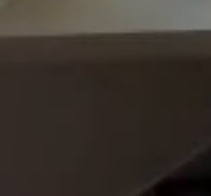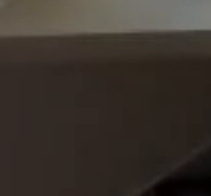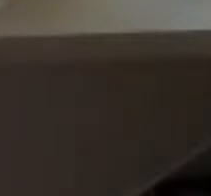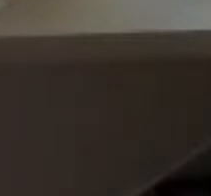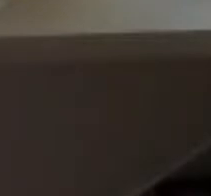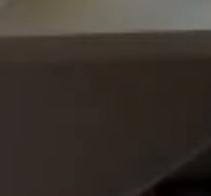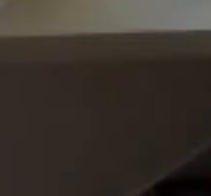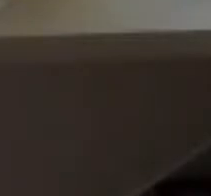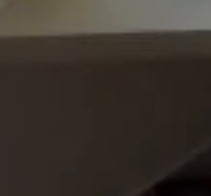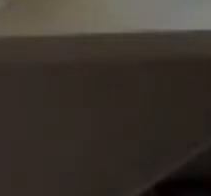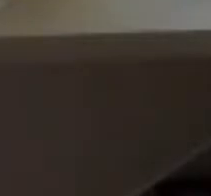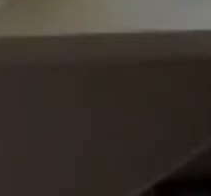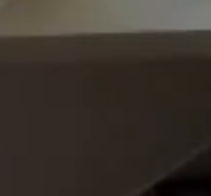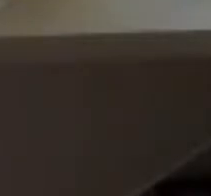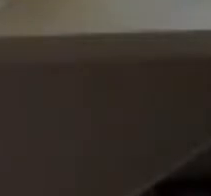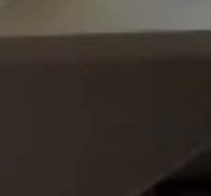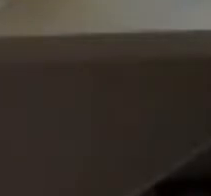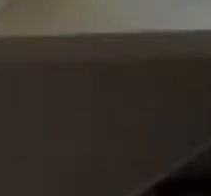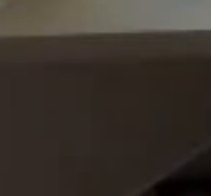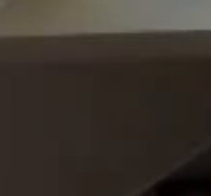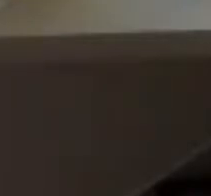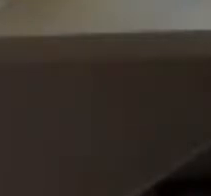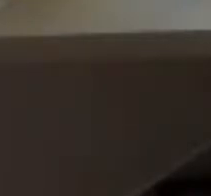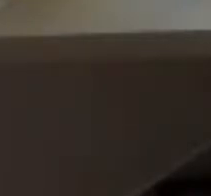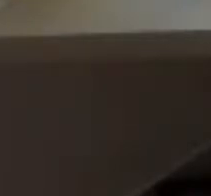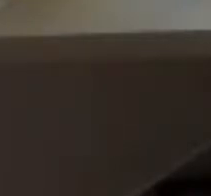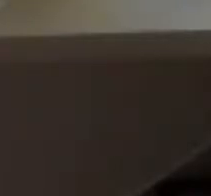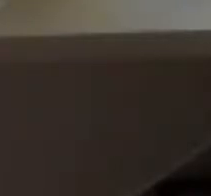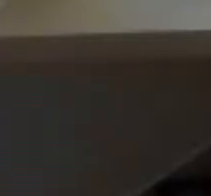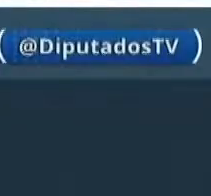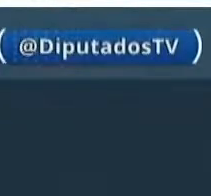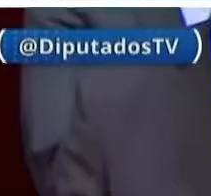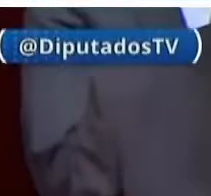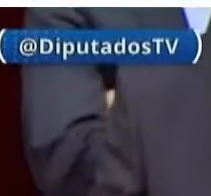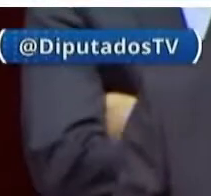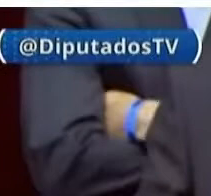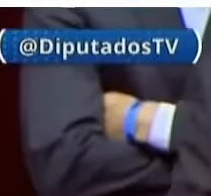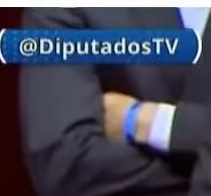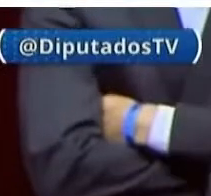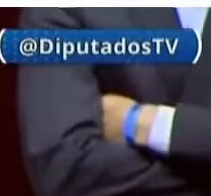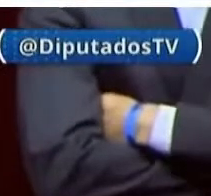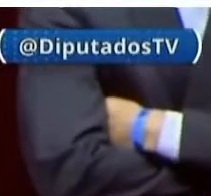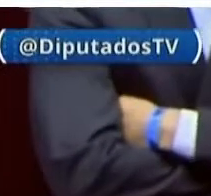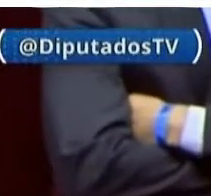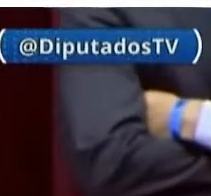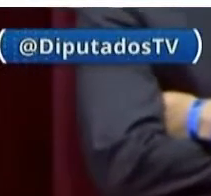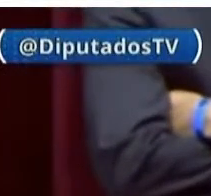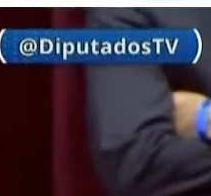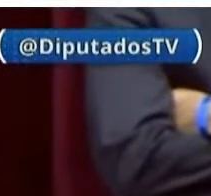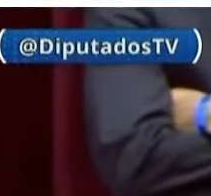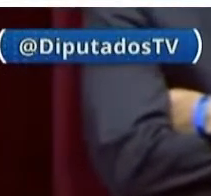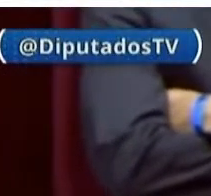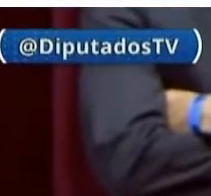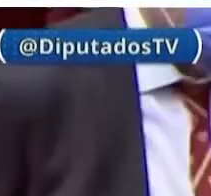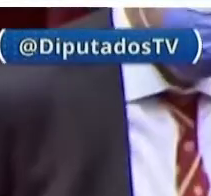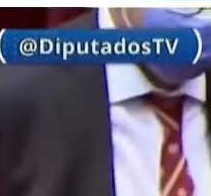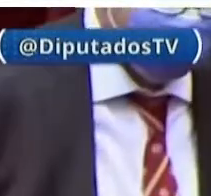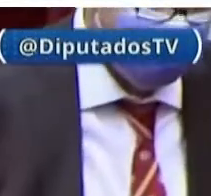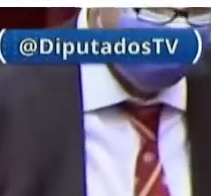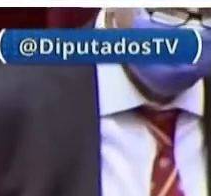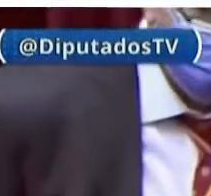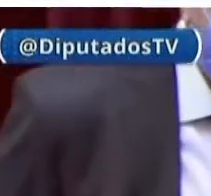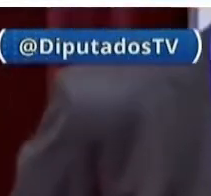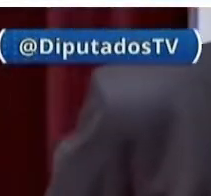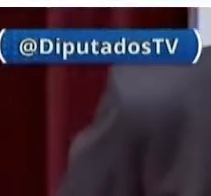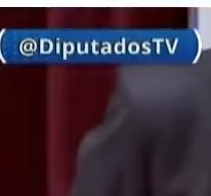dos lados. Sí, hasta, sí. Hasta algunas figuras, digamos, que estuvieron en el oficialismo, como Florencio Randazzo, ¿no? Claro. Que esta mañana votó en contra.